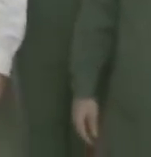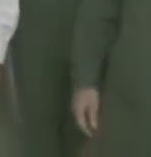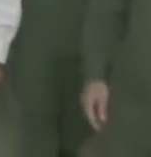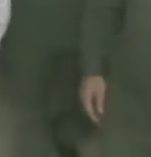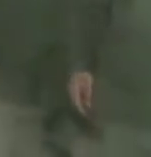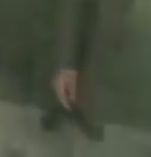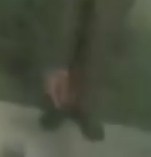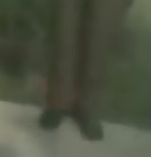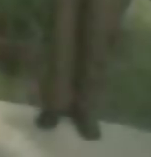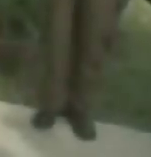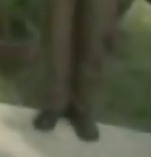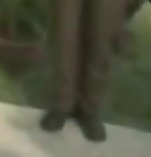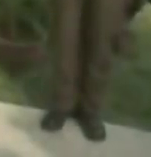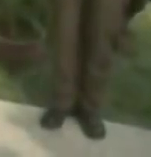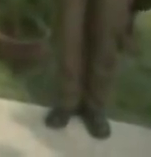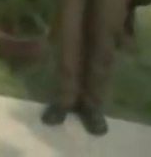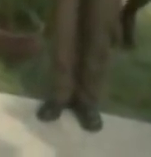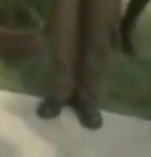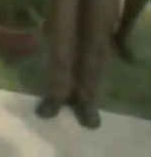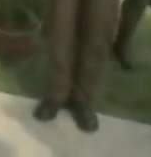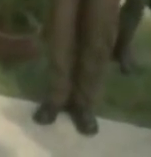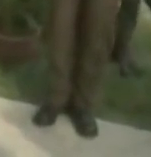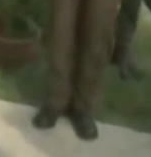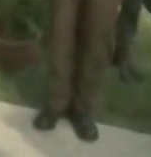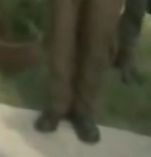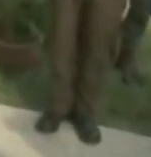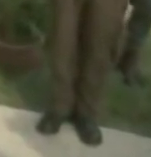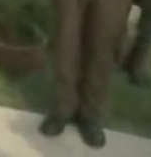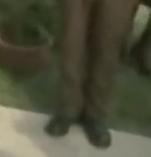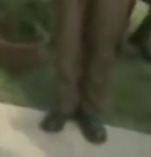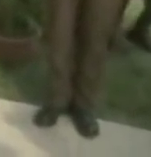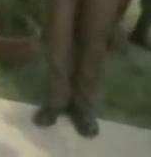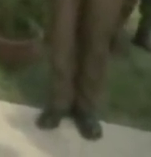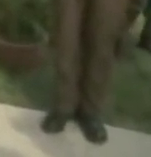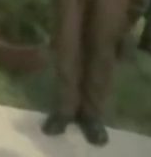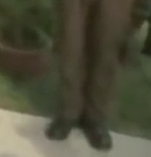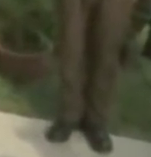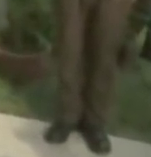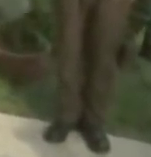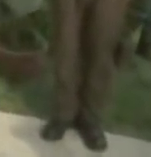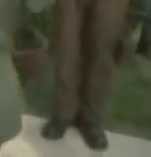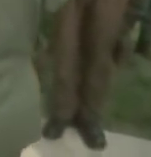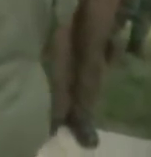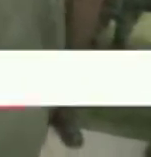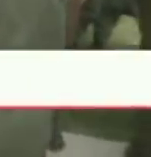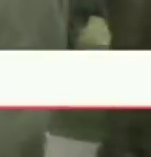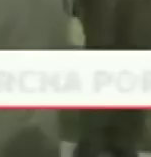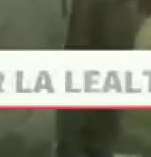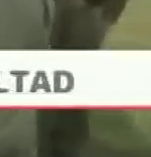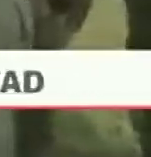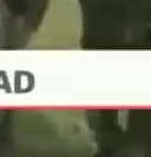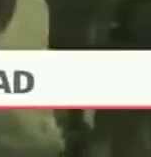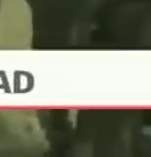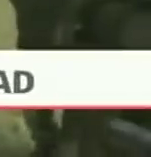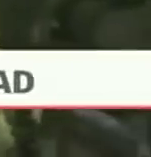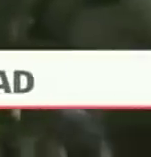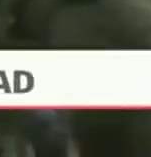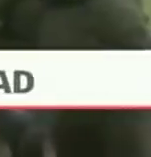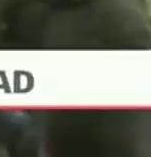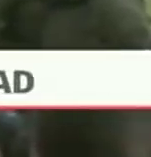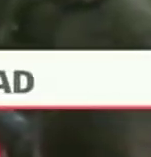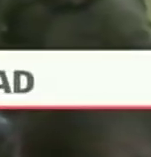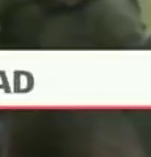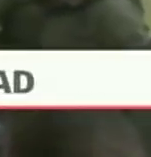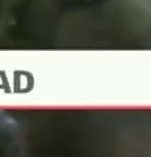Vemos al presidente de la República, el comandante en jefe de la Fuerza Armada Nacional Bolivariana, Nicolás Maduro Moros. Saludos a